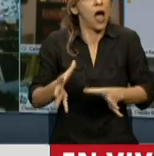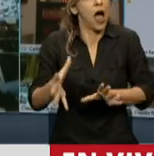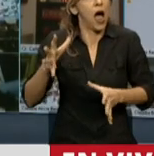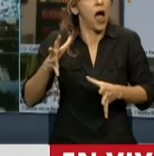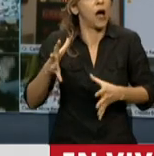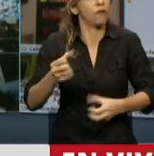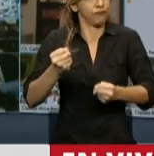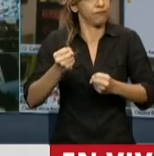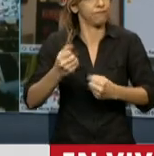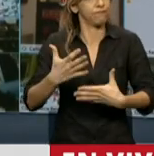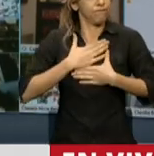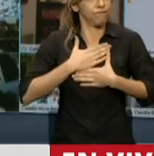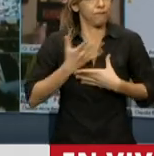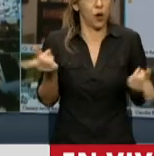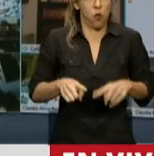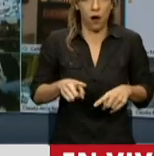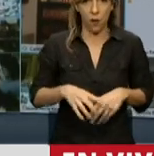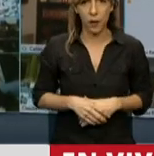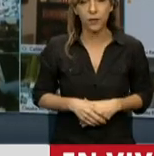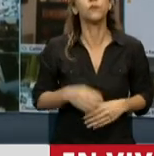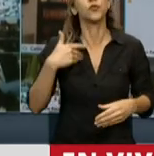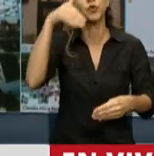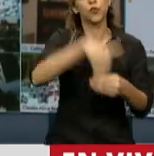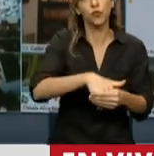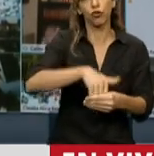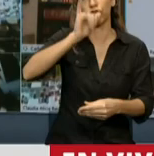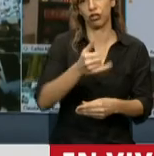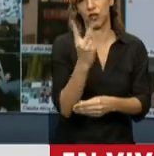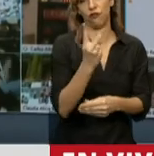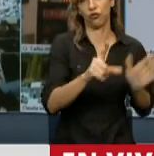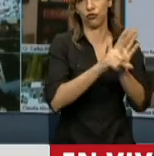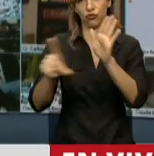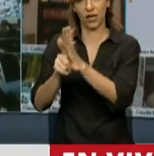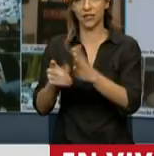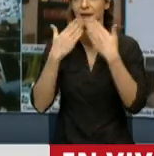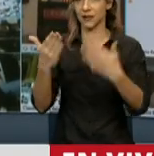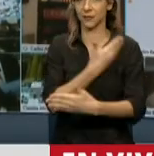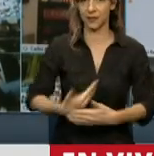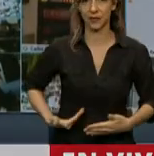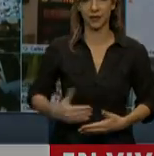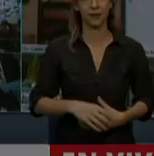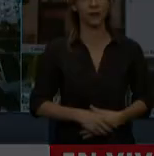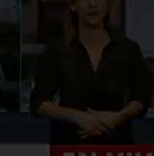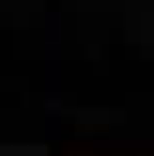fundamentos, adelanto el voto positivo para estas dos leyes. Gracias, señor presidente. Gracias, diputado.